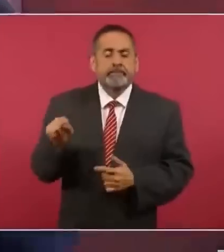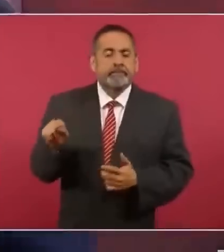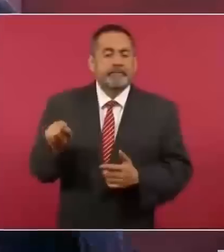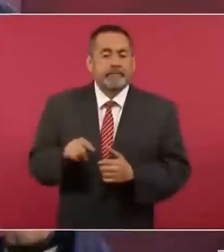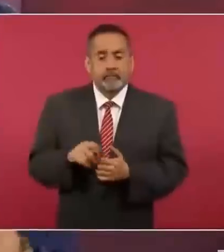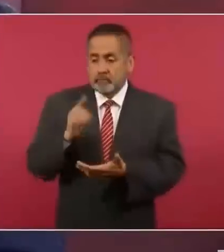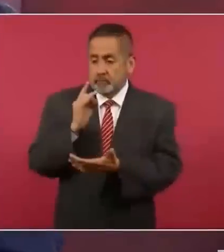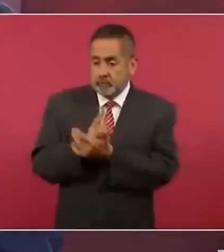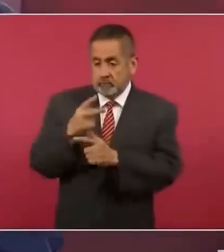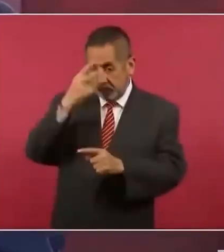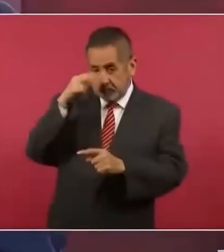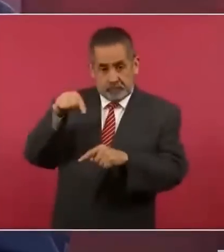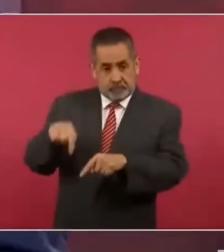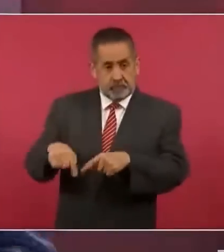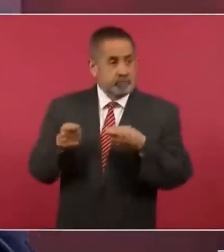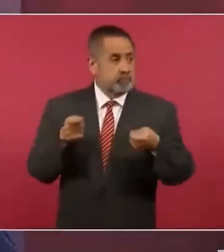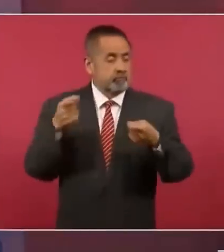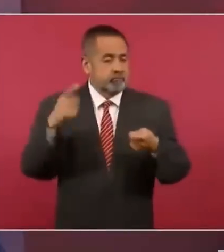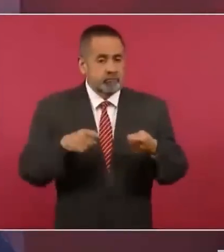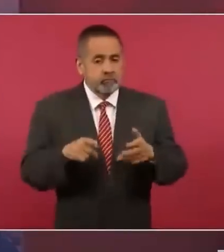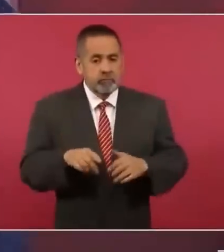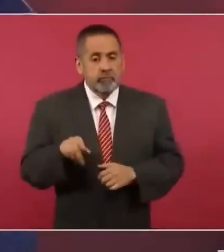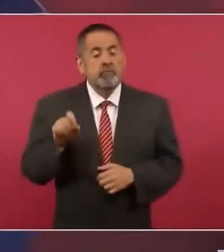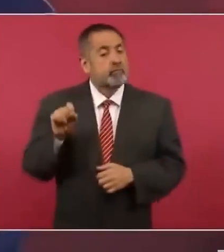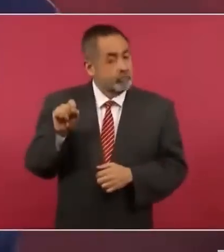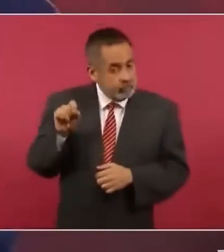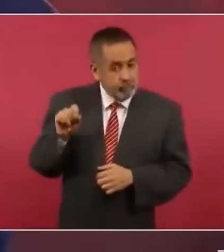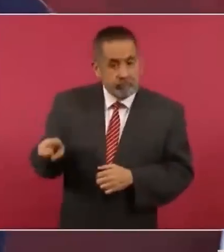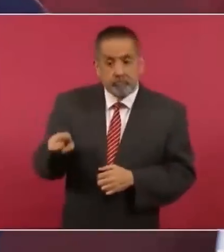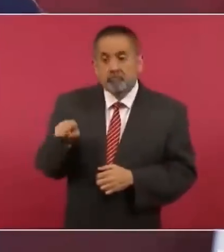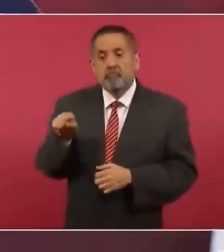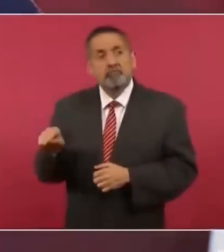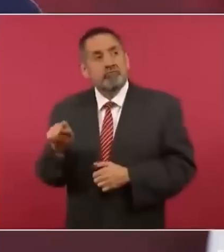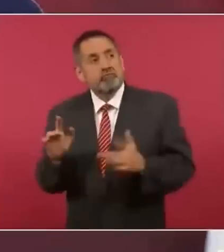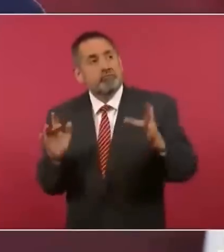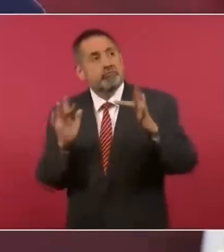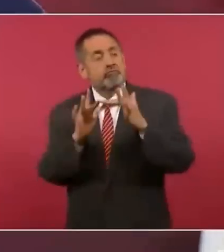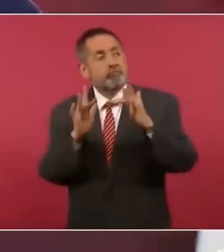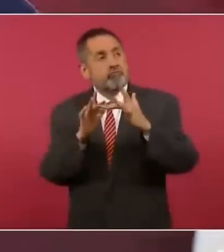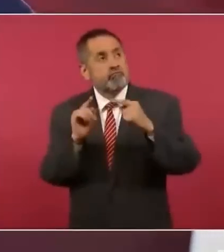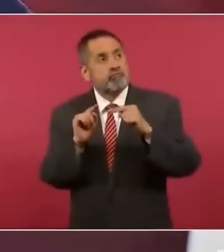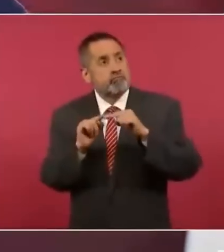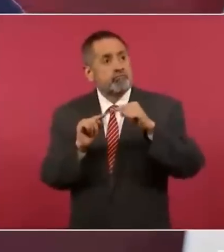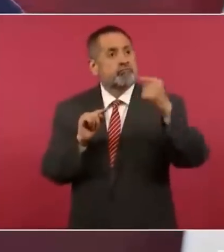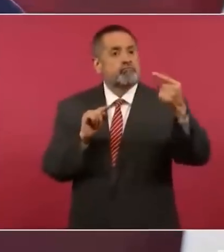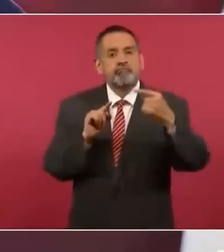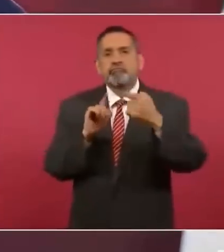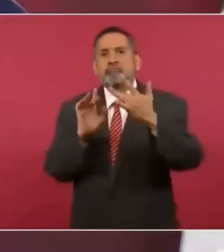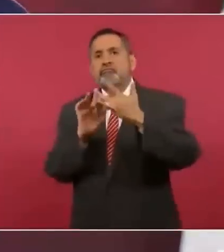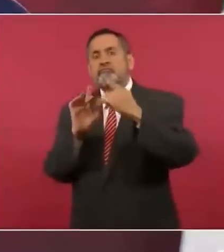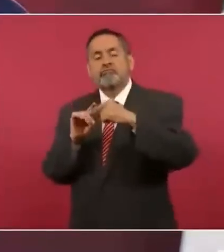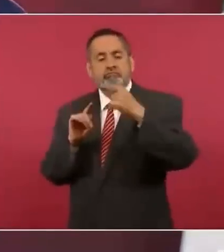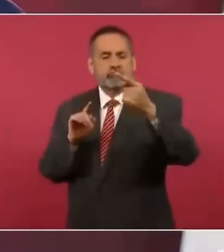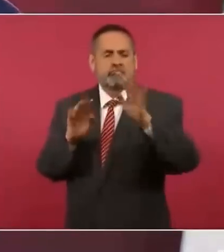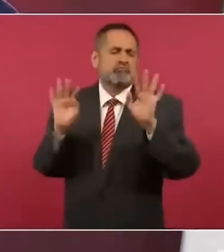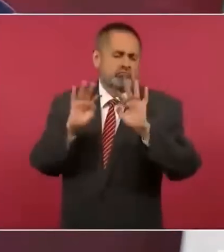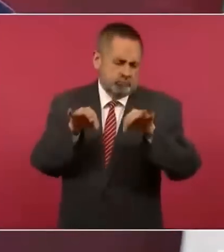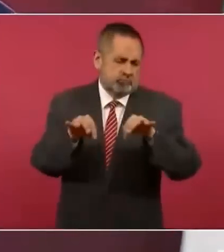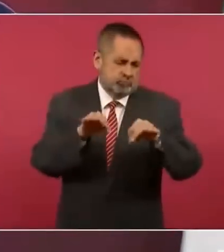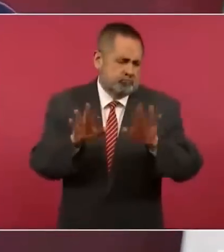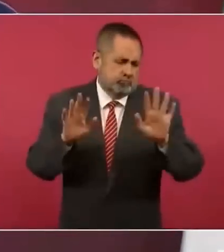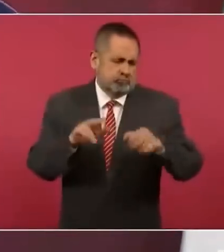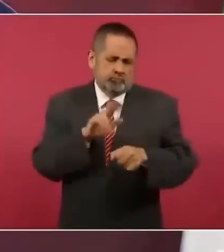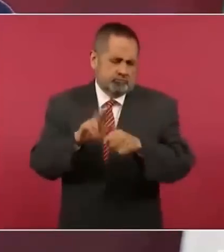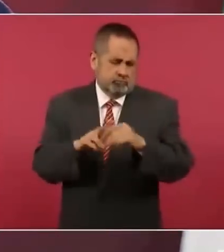en México, sino tenía relaciones que pueden ser relaciones de trabajo, ¿no?